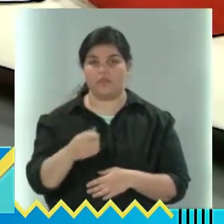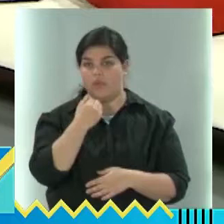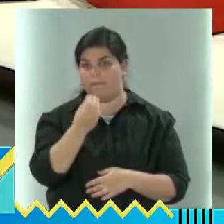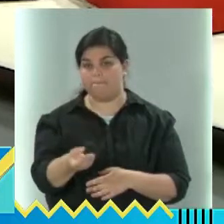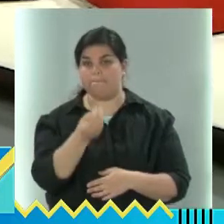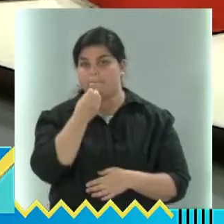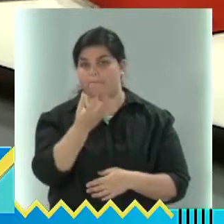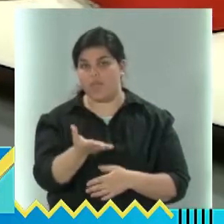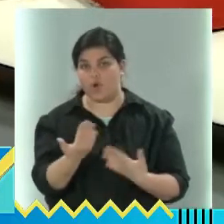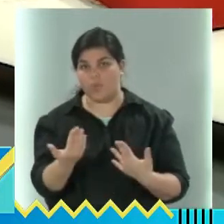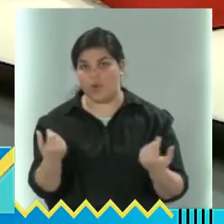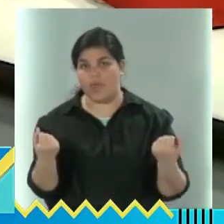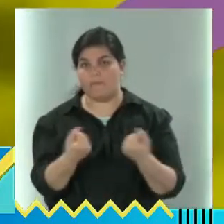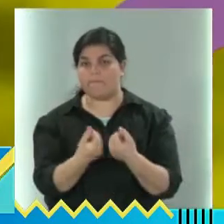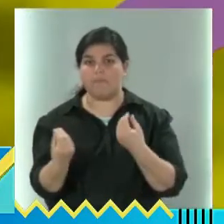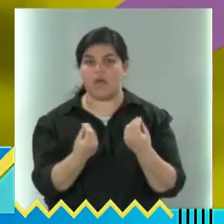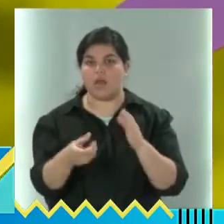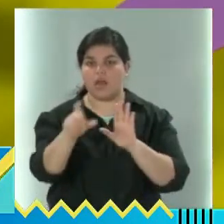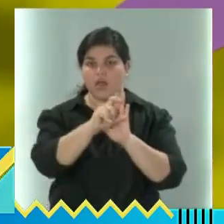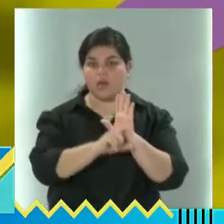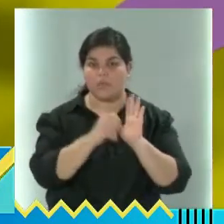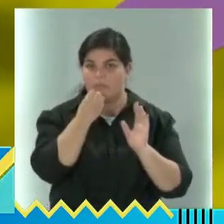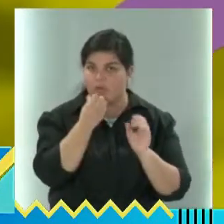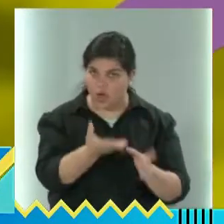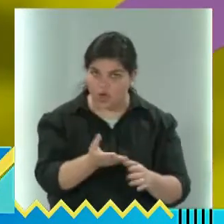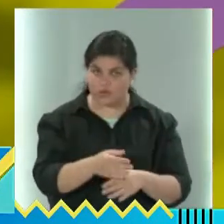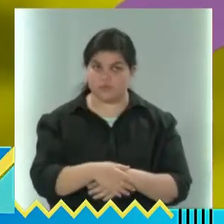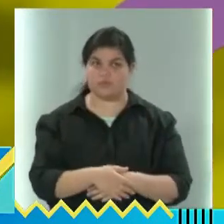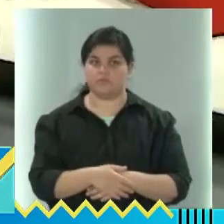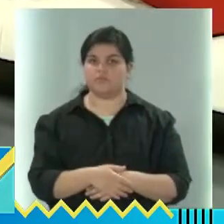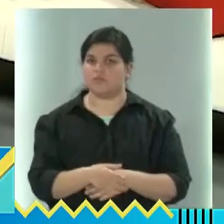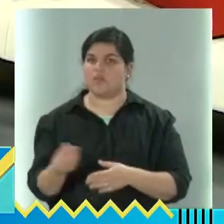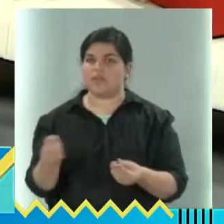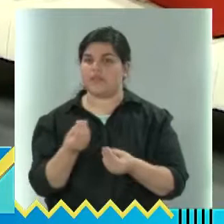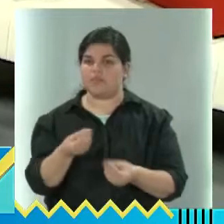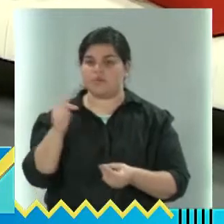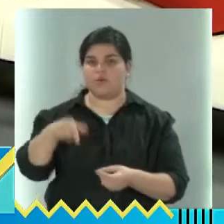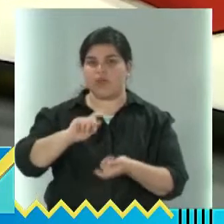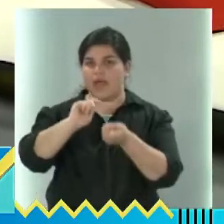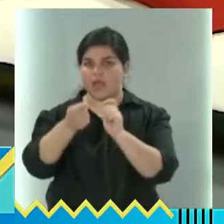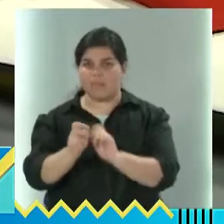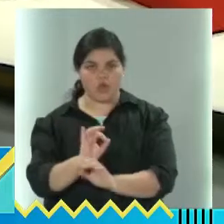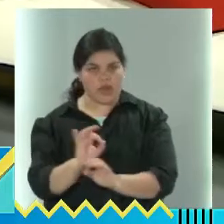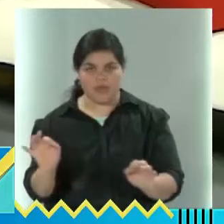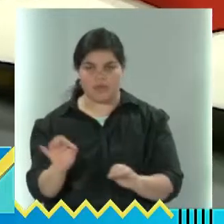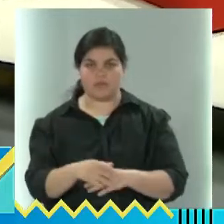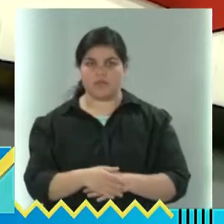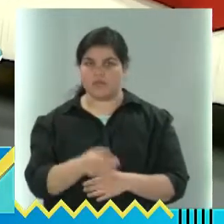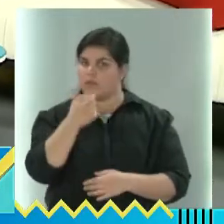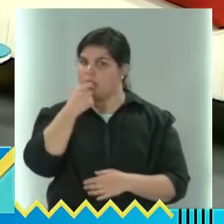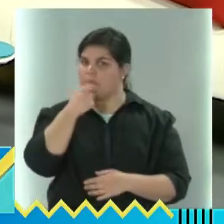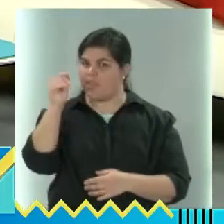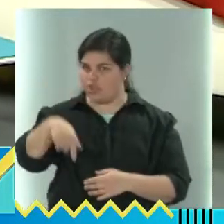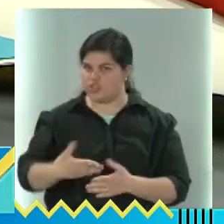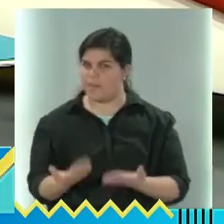para perfeccionar el código. Bien, en caso de que se apruebe tal como está, ¿no?, sin modificaciones, ¿Mendoza está en condiciones de